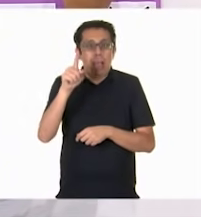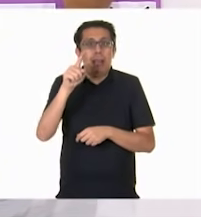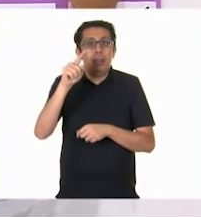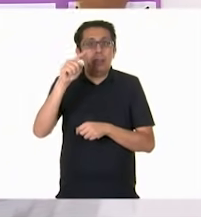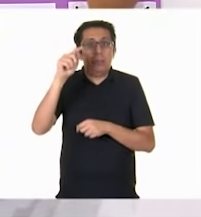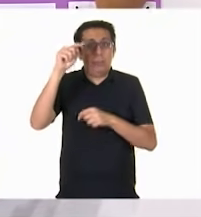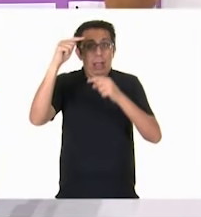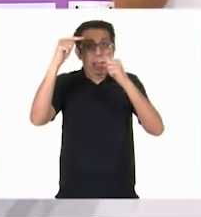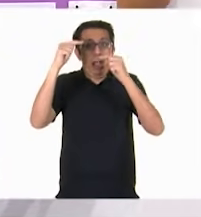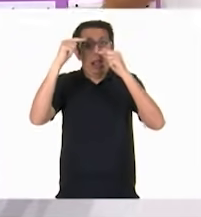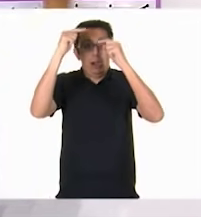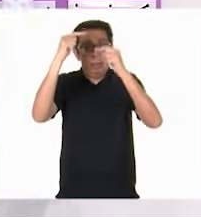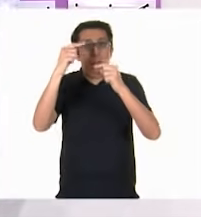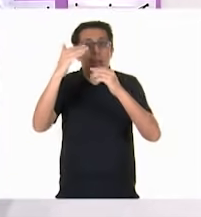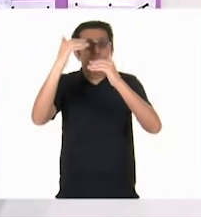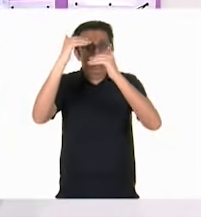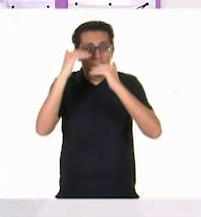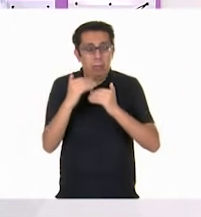e inferiores.